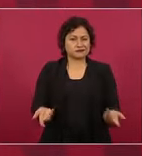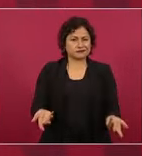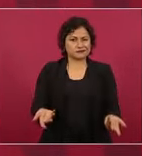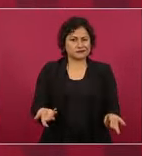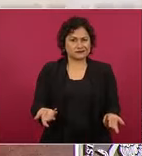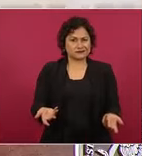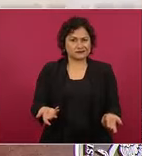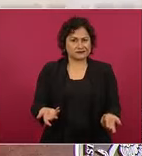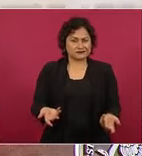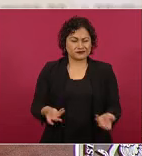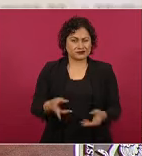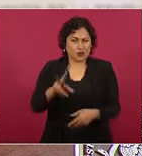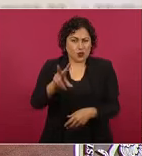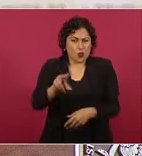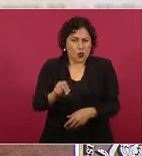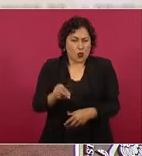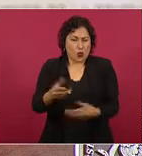el fraude,